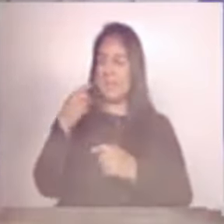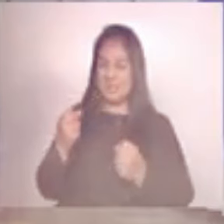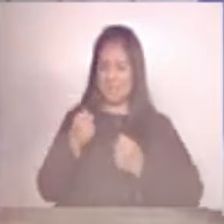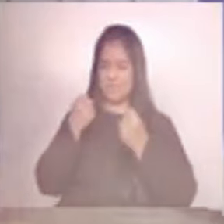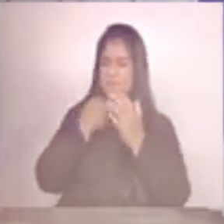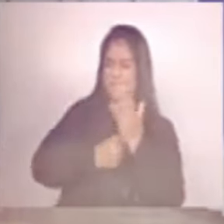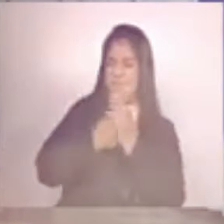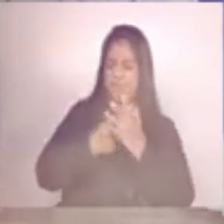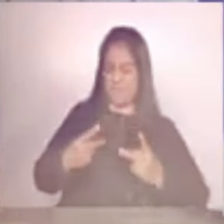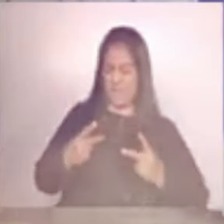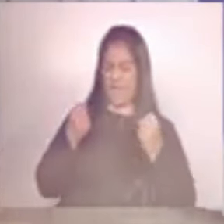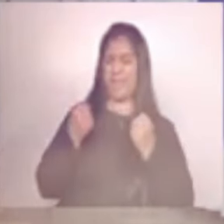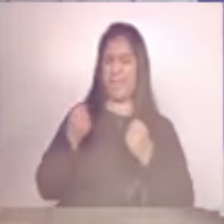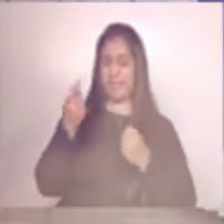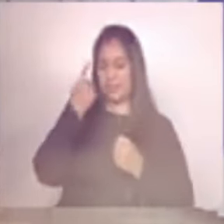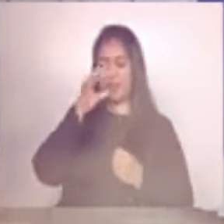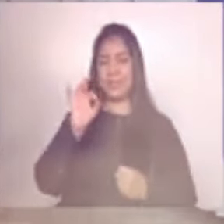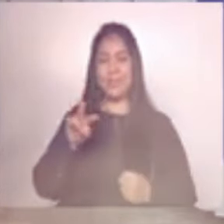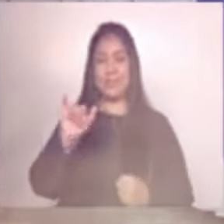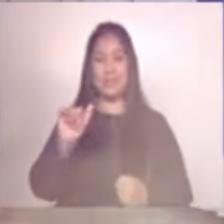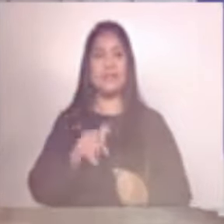y valiente Sonia.